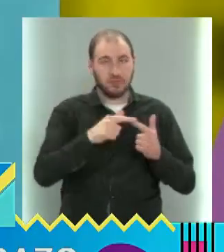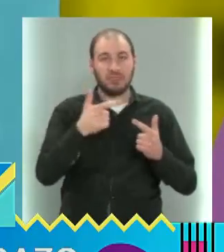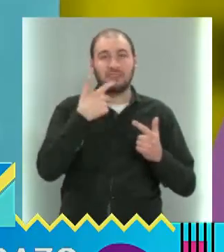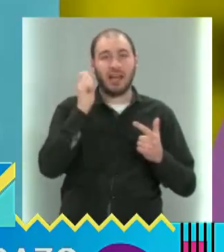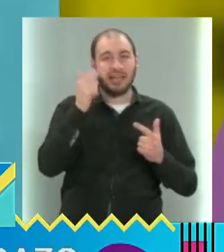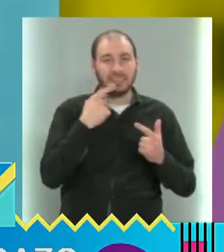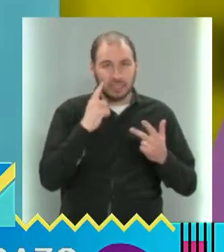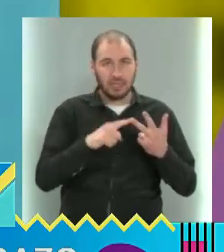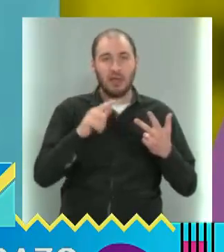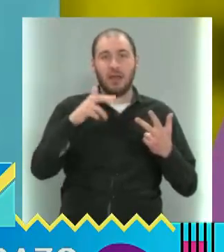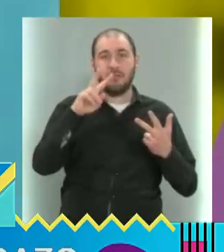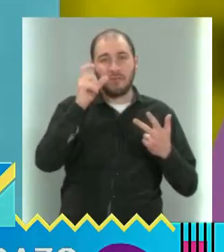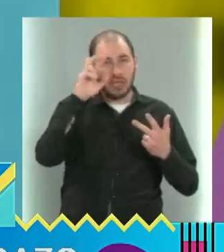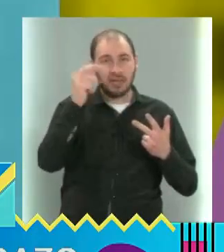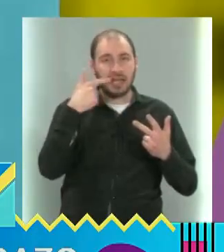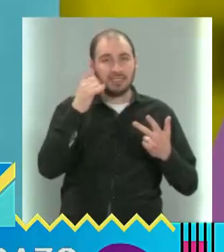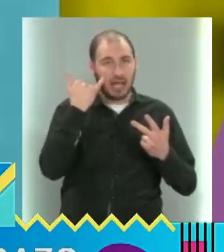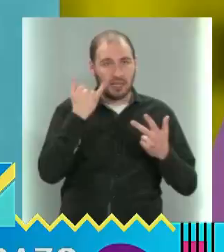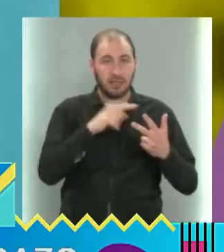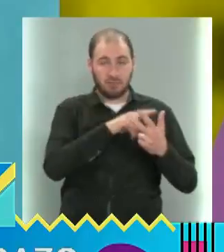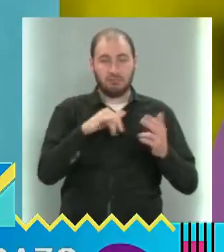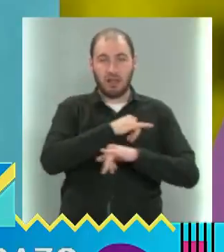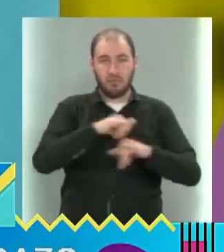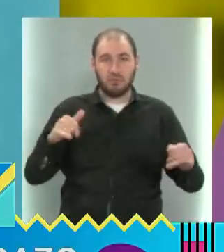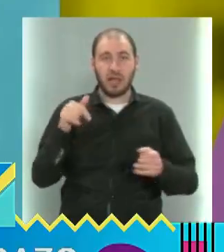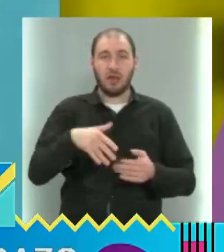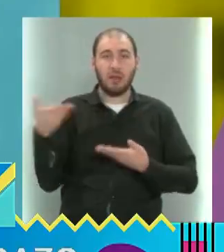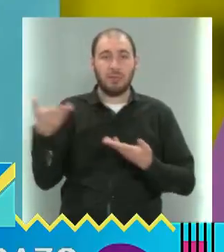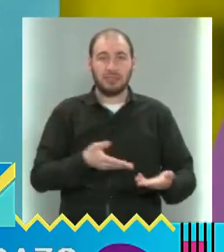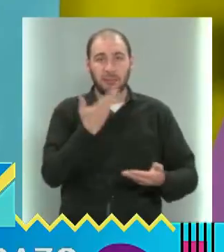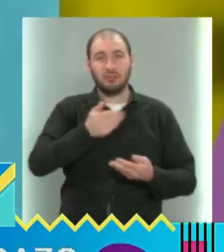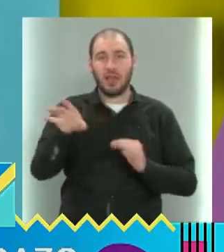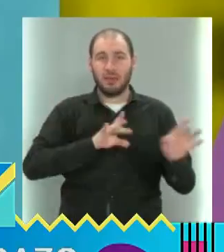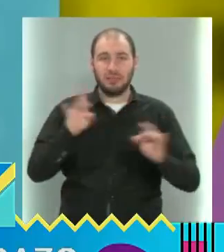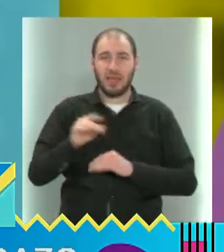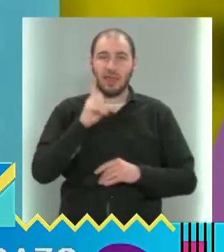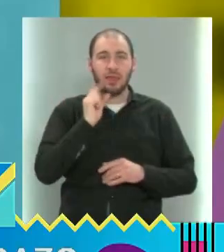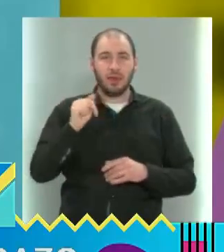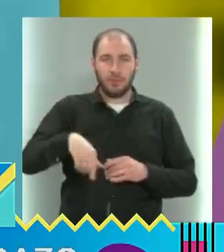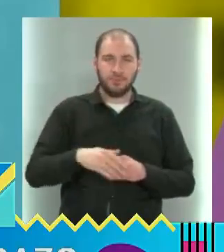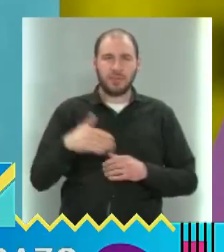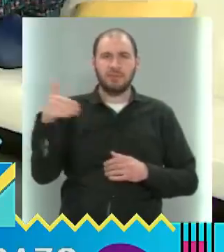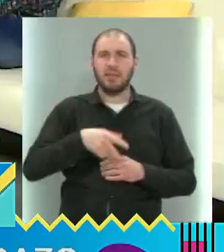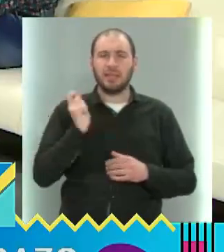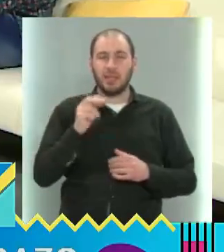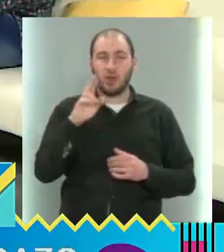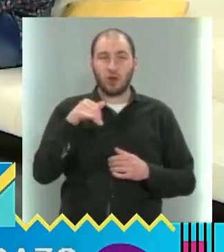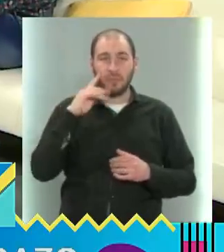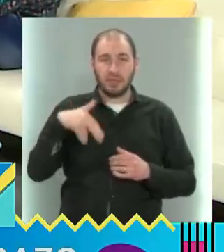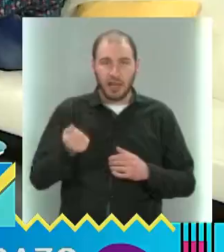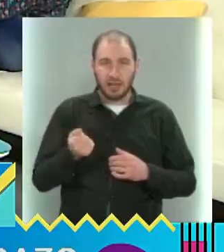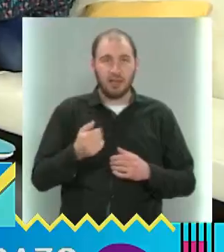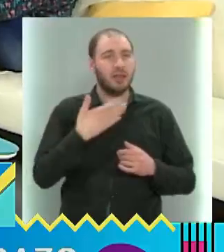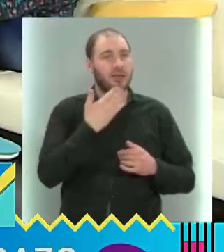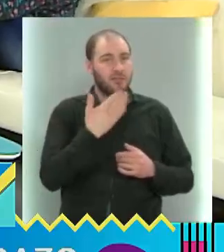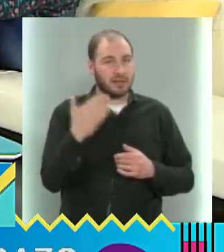Anabel Fernández Agasti y Pamela Verasay. Y con esta información nos vamos a presentar a nuestras invitadas del día. Está con nosotros Romina Zapata.